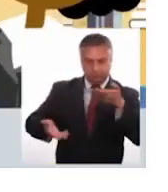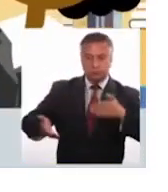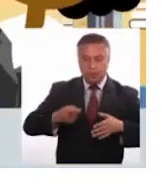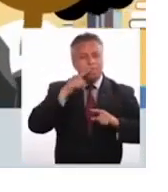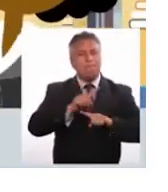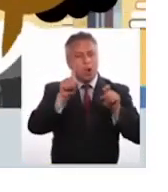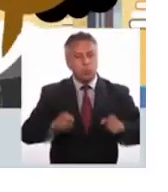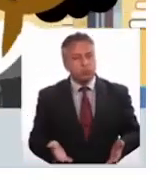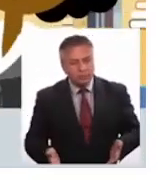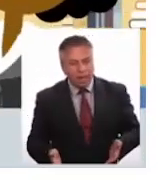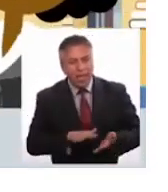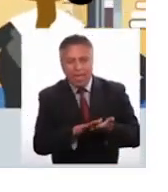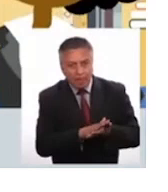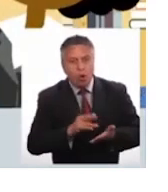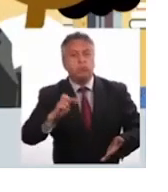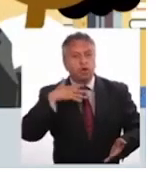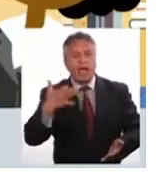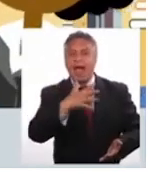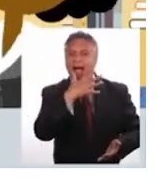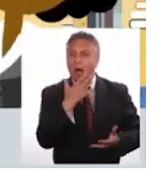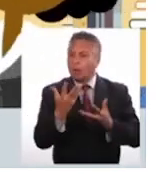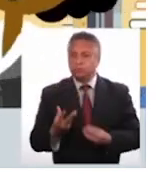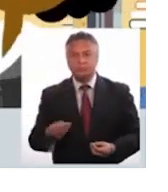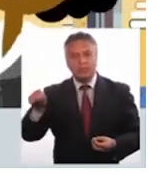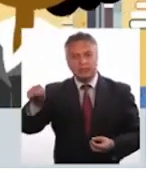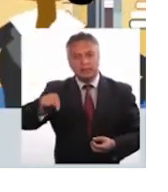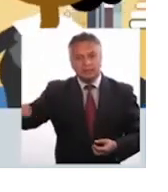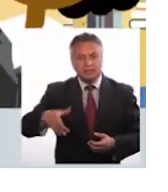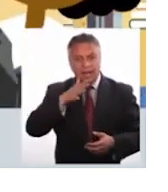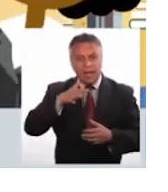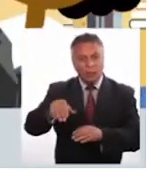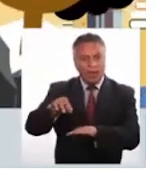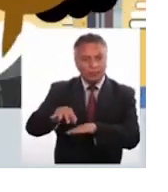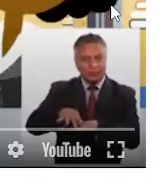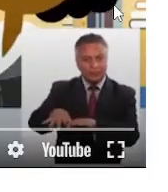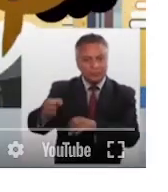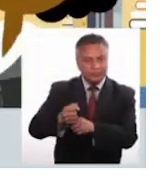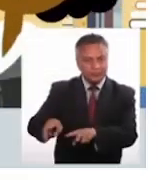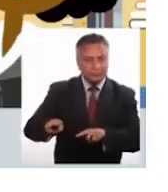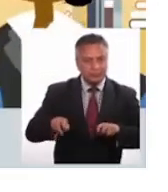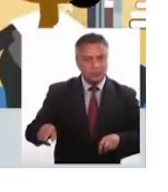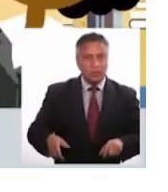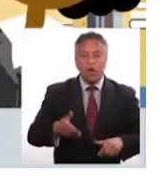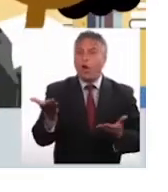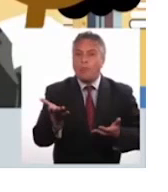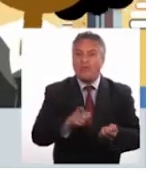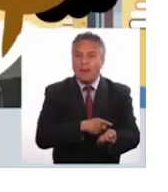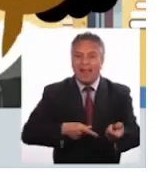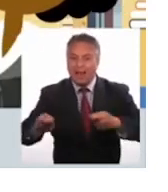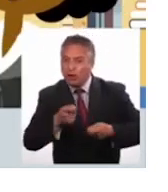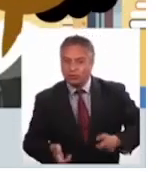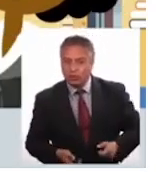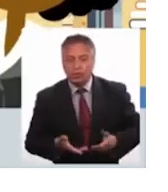Algunos ejemplos de pregunta. ¿Por qué afecta la escasez de agua al gremio? ¿Cómo afectará a sus familias y a su negocio?